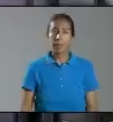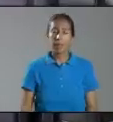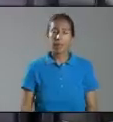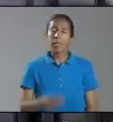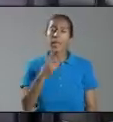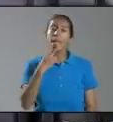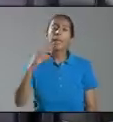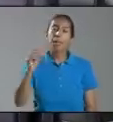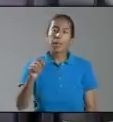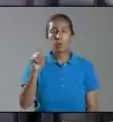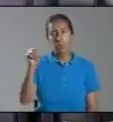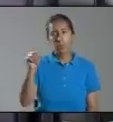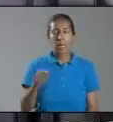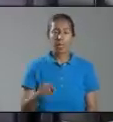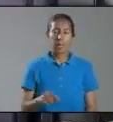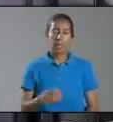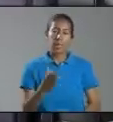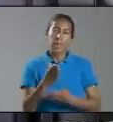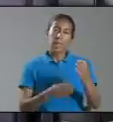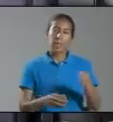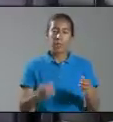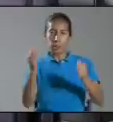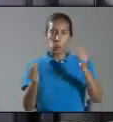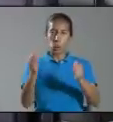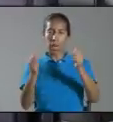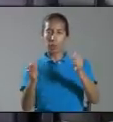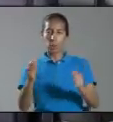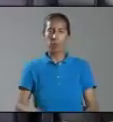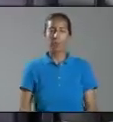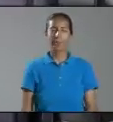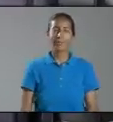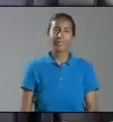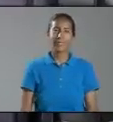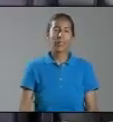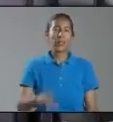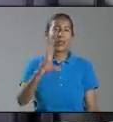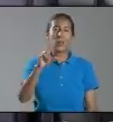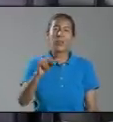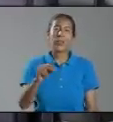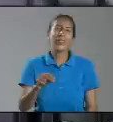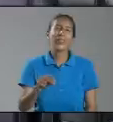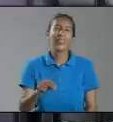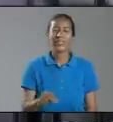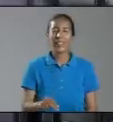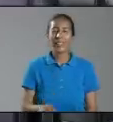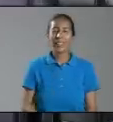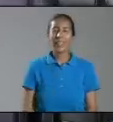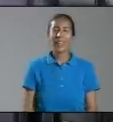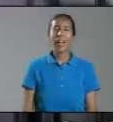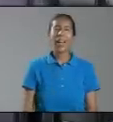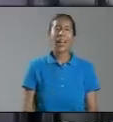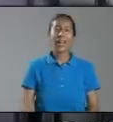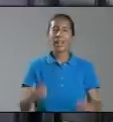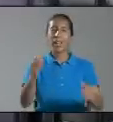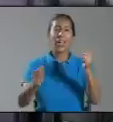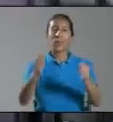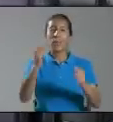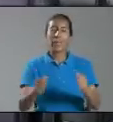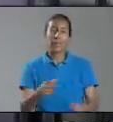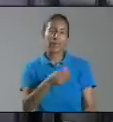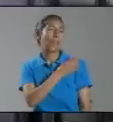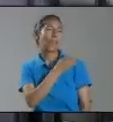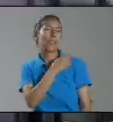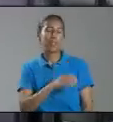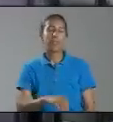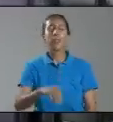Hermano, si él iba en su carro. Claro que no estoy hablando que iba en un Mercedes Benz, él seguramente en